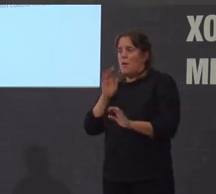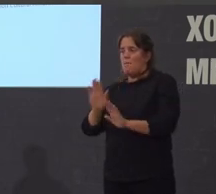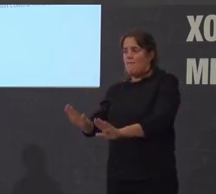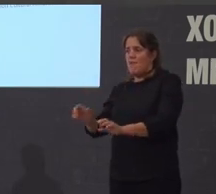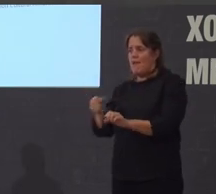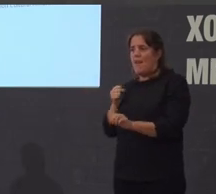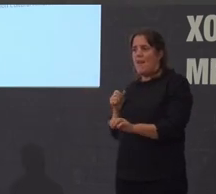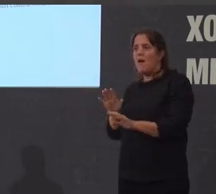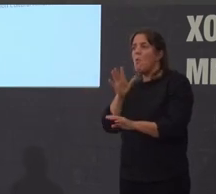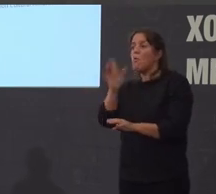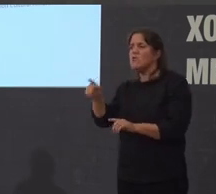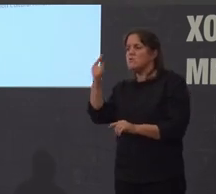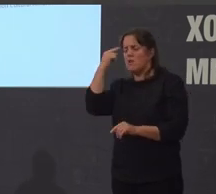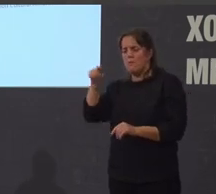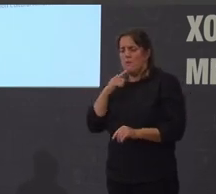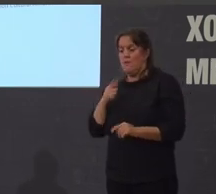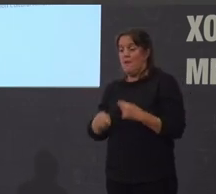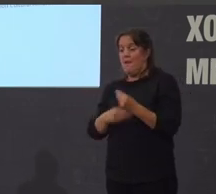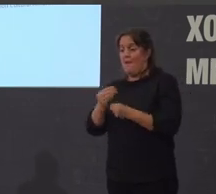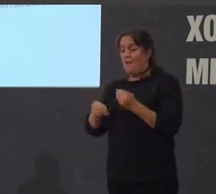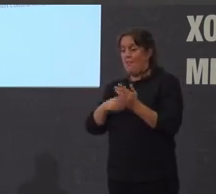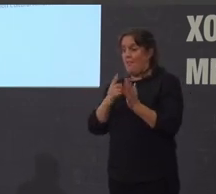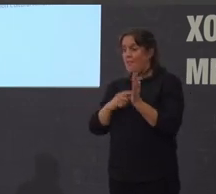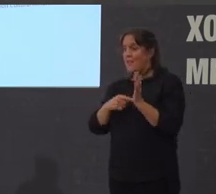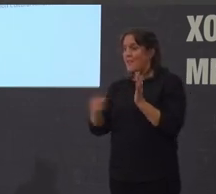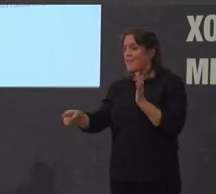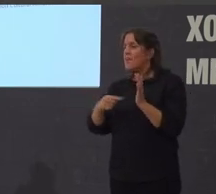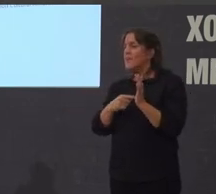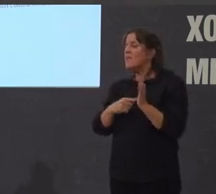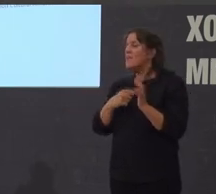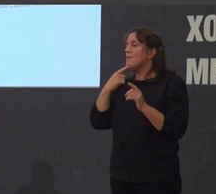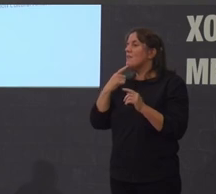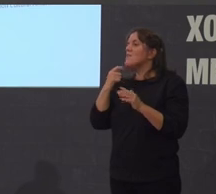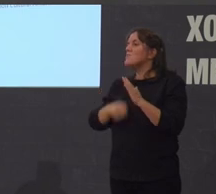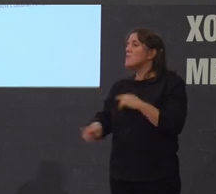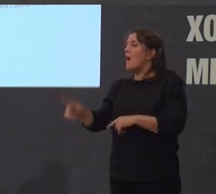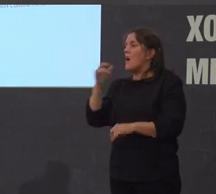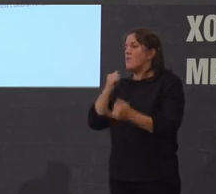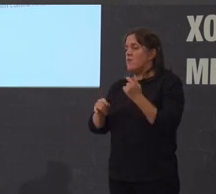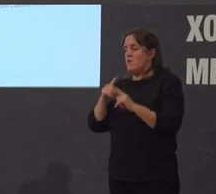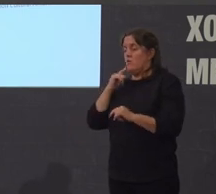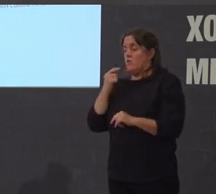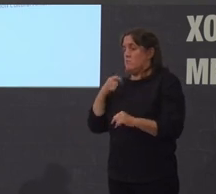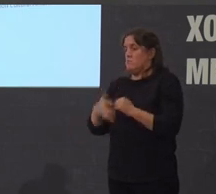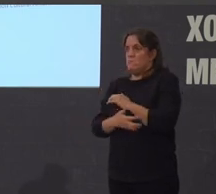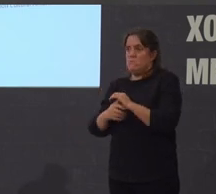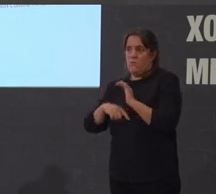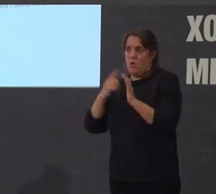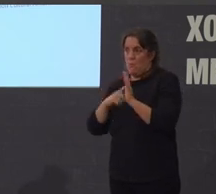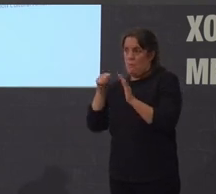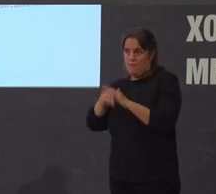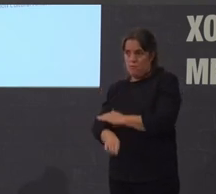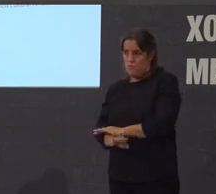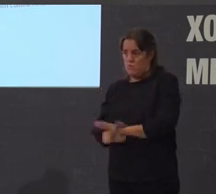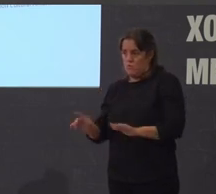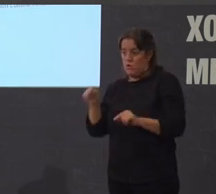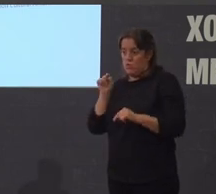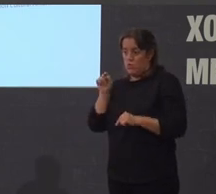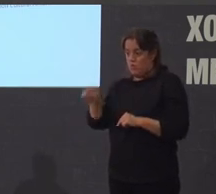sabías que a través de las que dabas la más absoluta miseria a ti más actúa familia